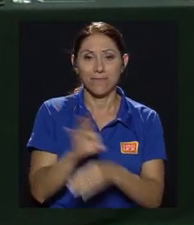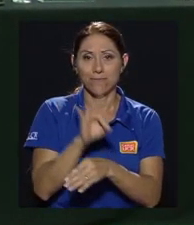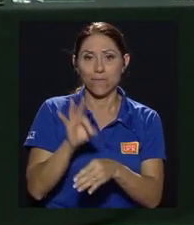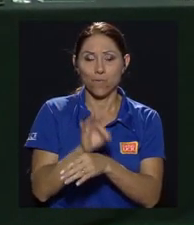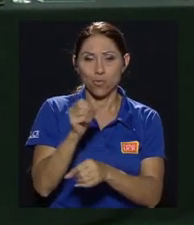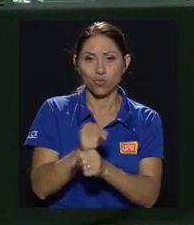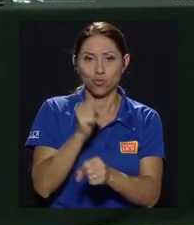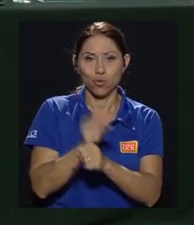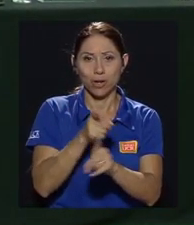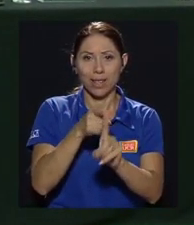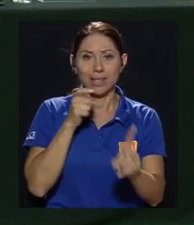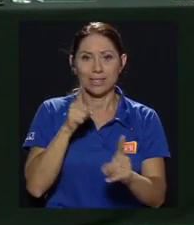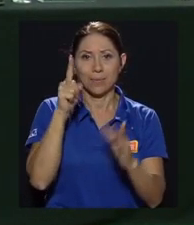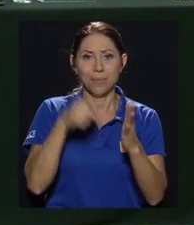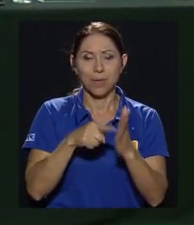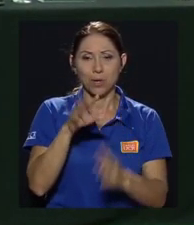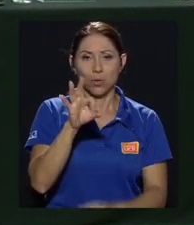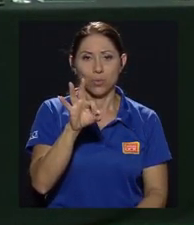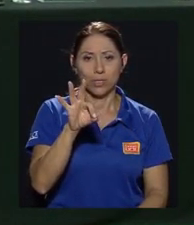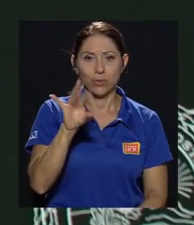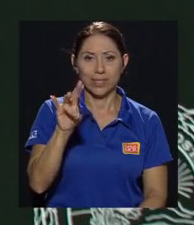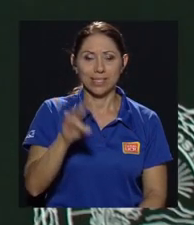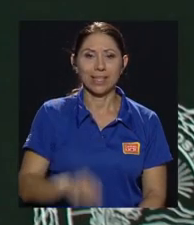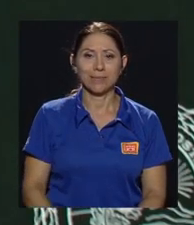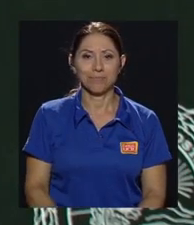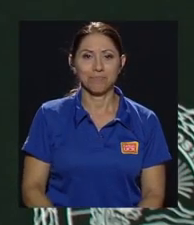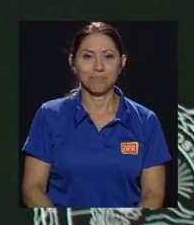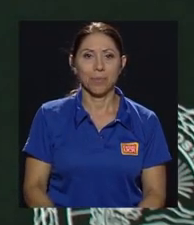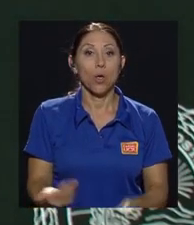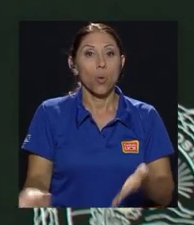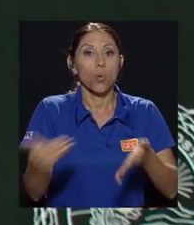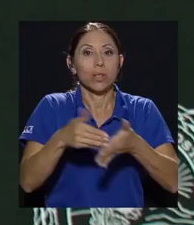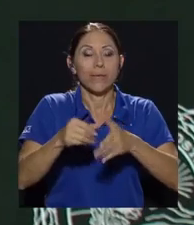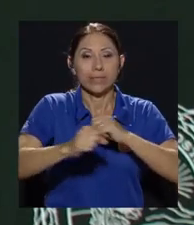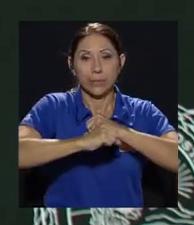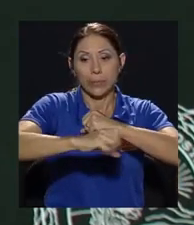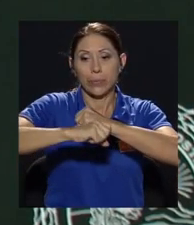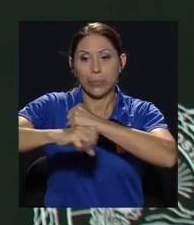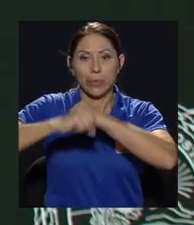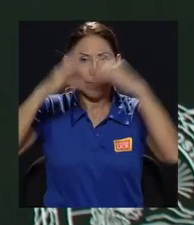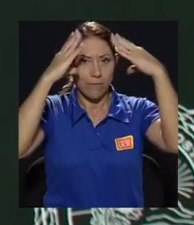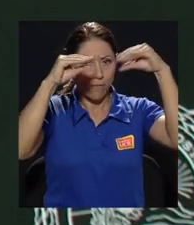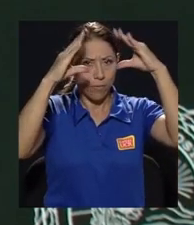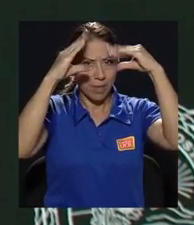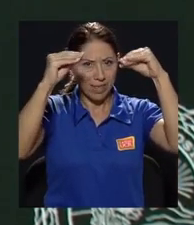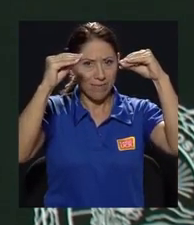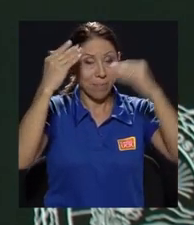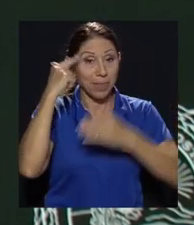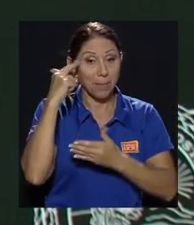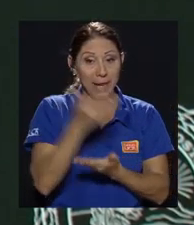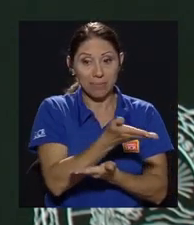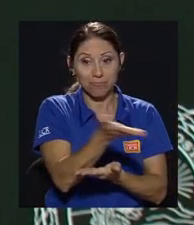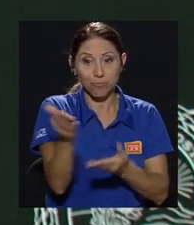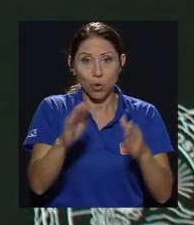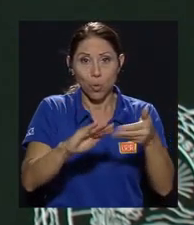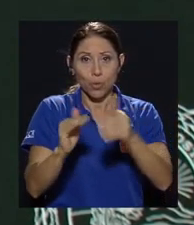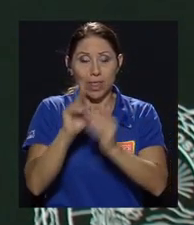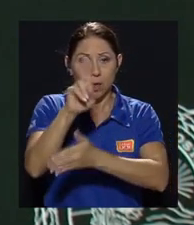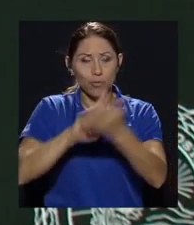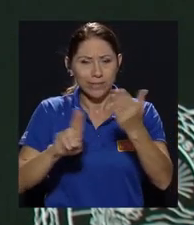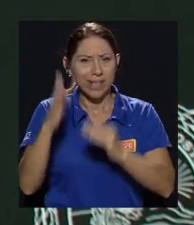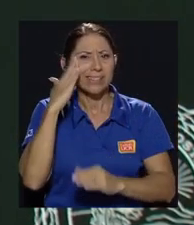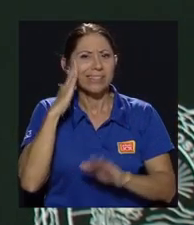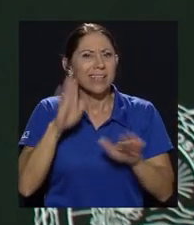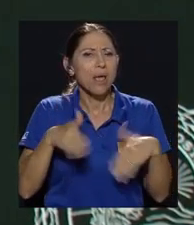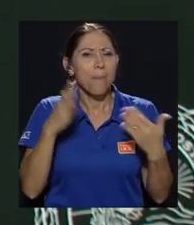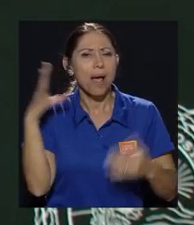desde 1997. El relanzamiento de una campaña informativa para divulgar entre la comunidad universitaria cómo